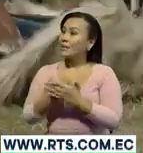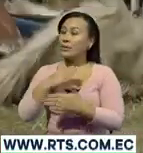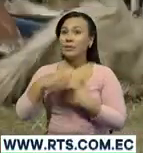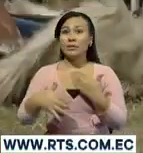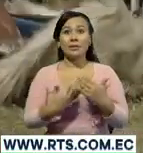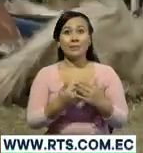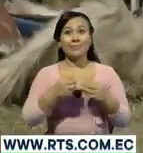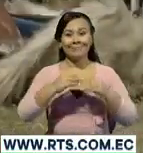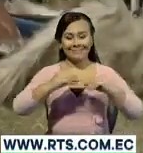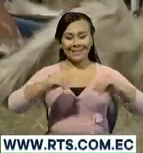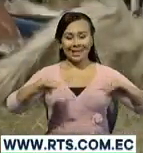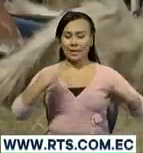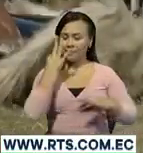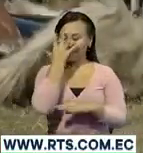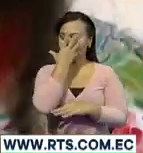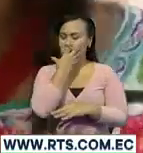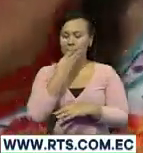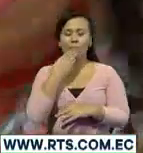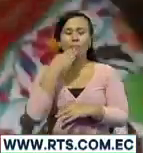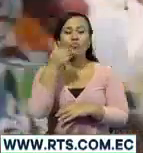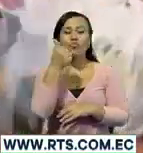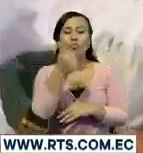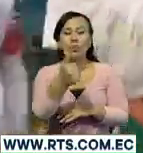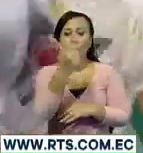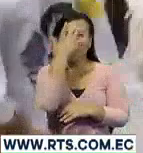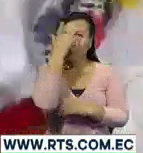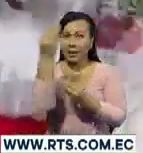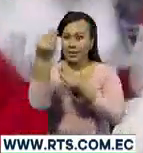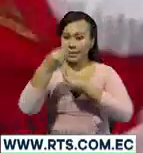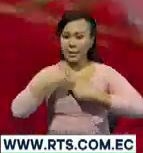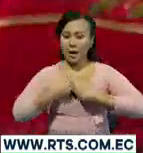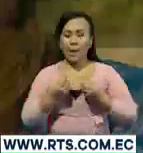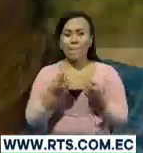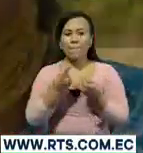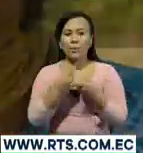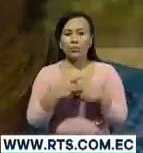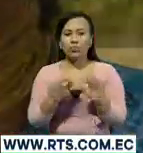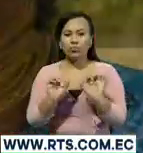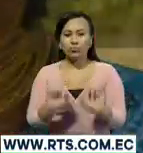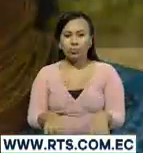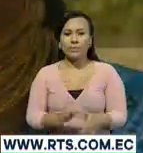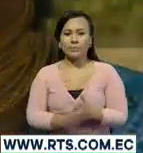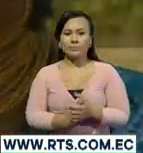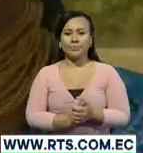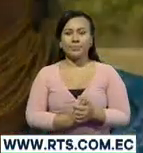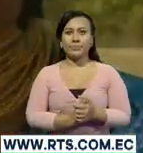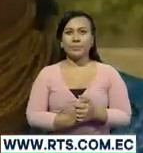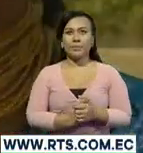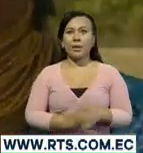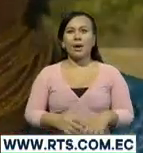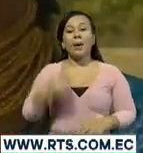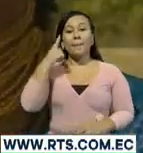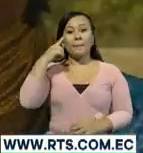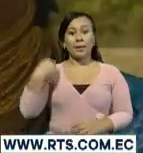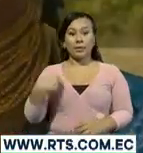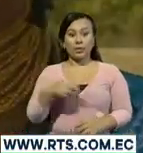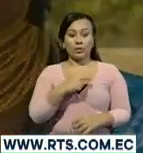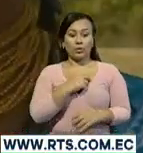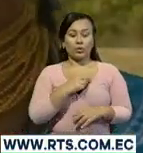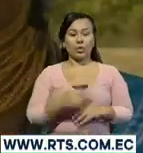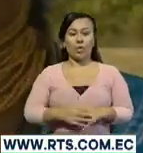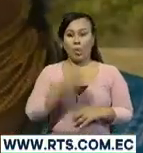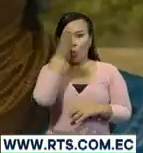ofrecen a la Pachamama por la bondad de haber permitido una buena producción y cosecha. Para nosotros no es solamente cuestión